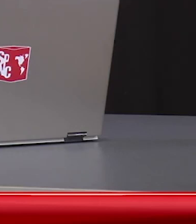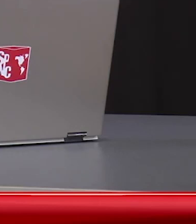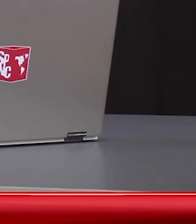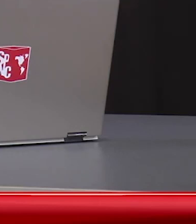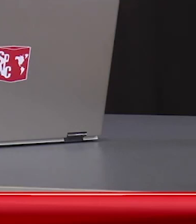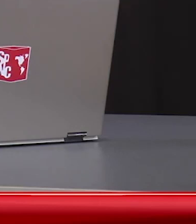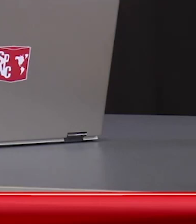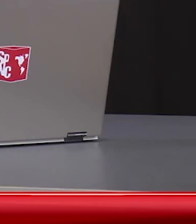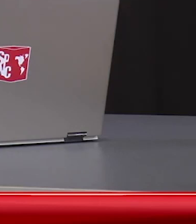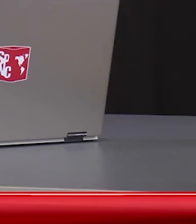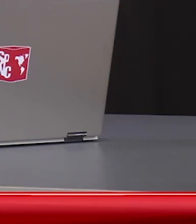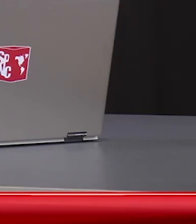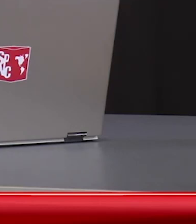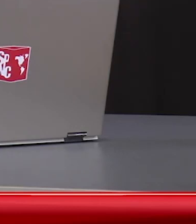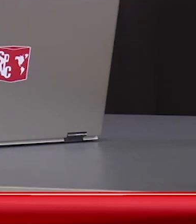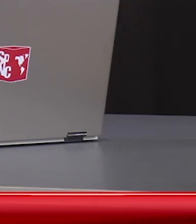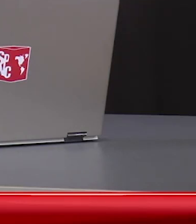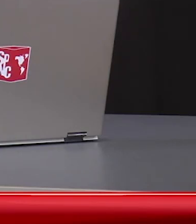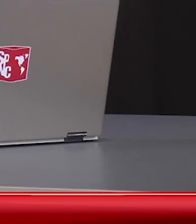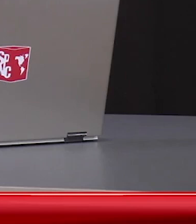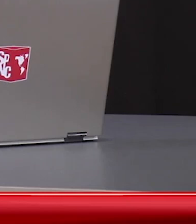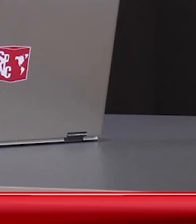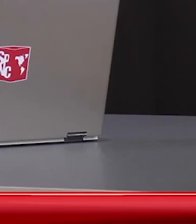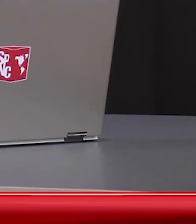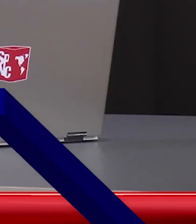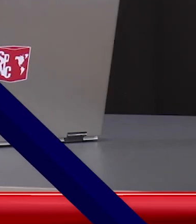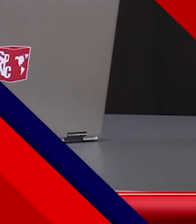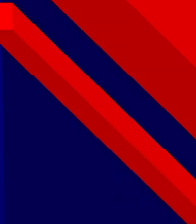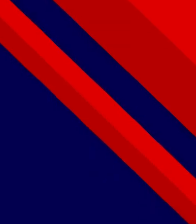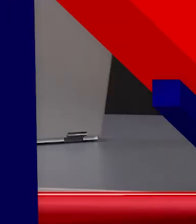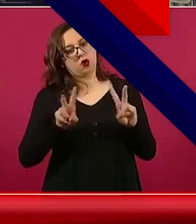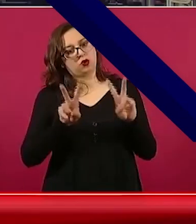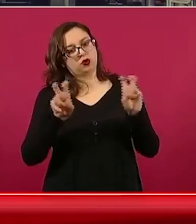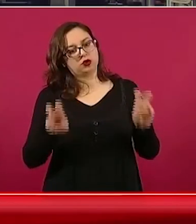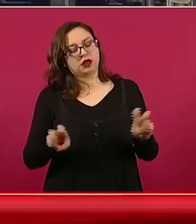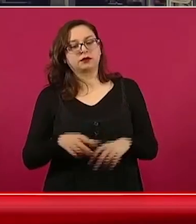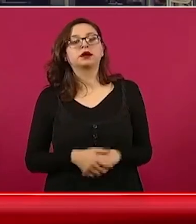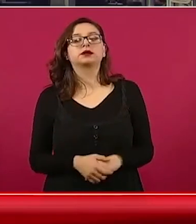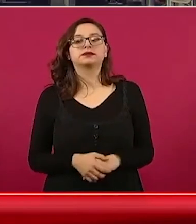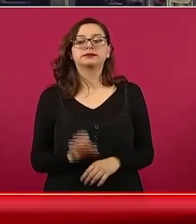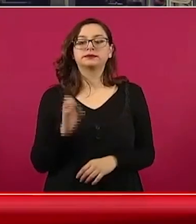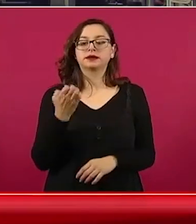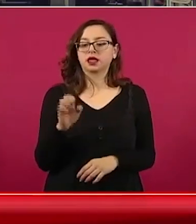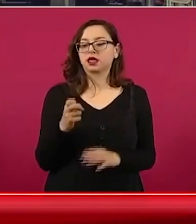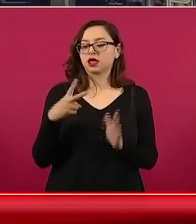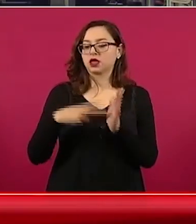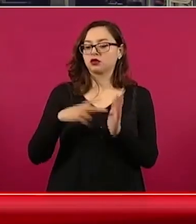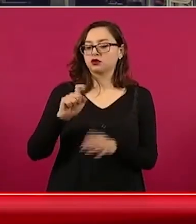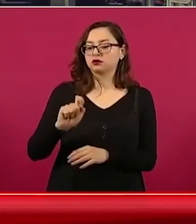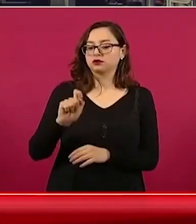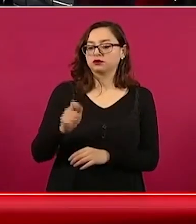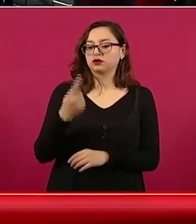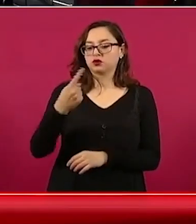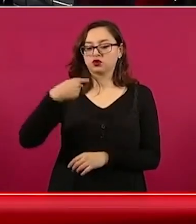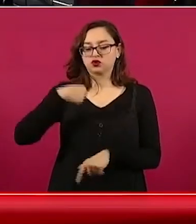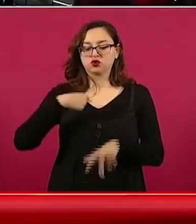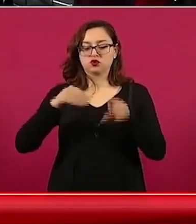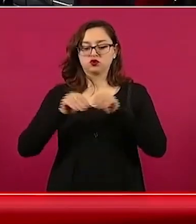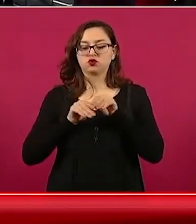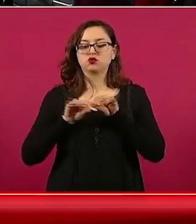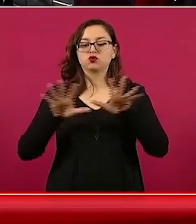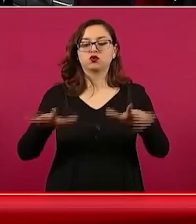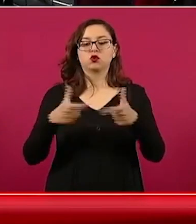Escuchemos lo que dijeron en esta conferencia matutina. No, publiqué un reportaje que nombré El Cártel del